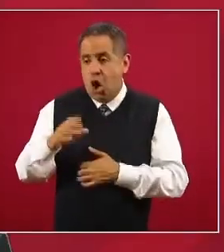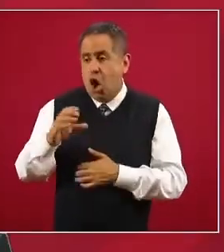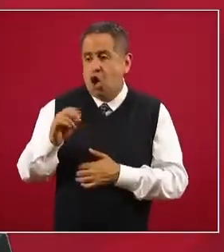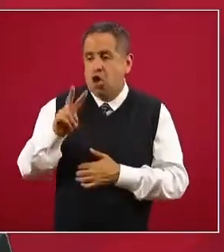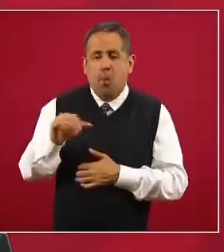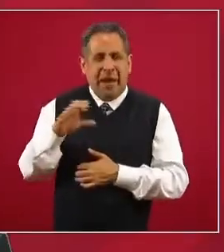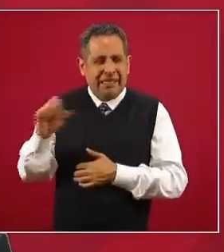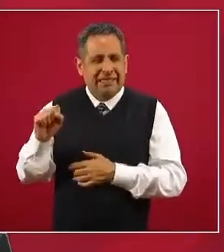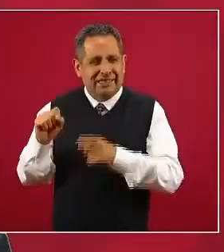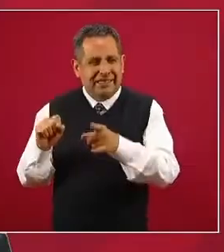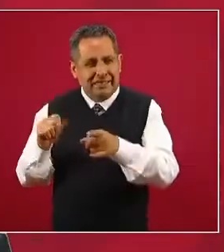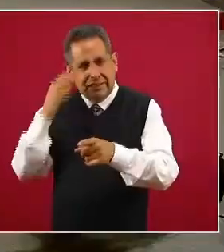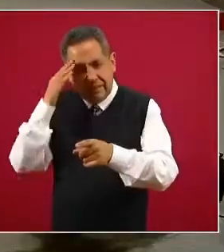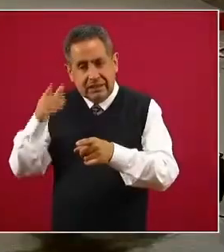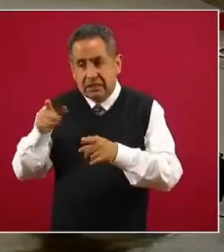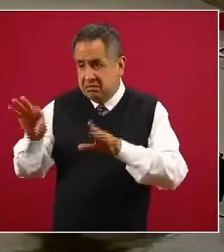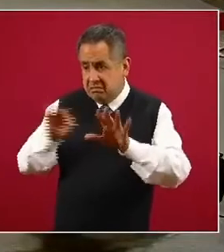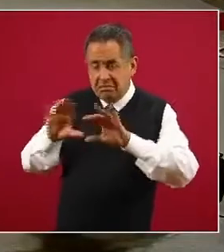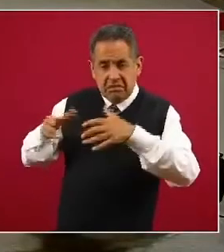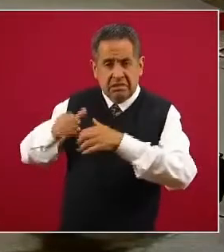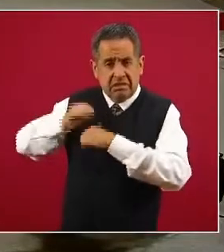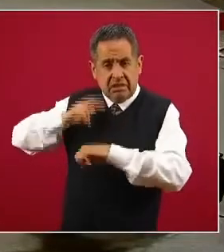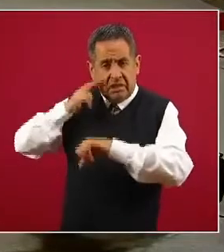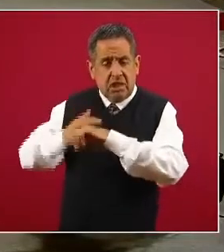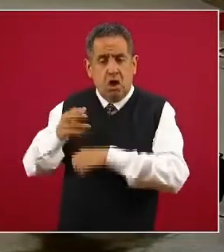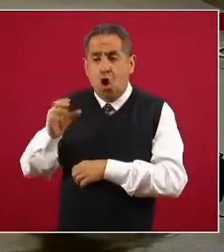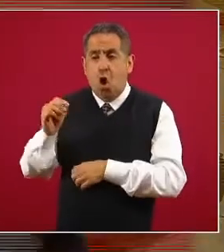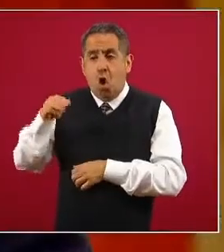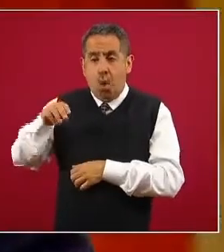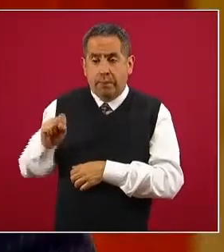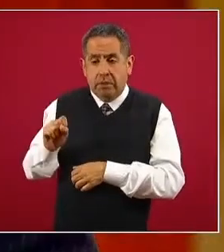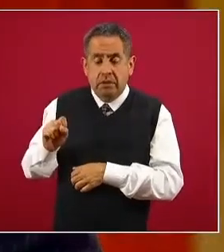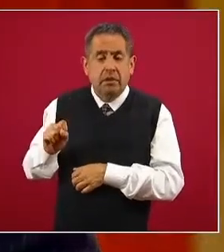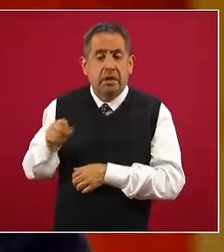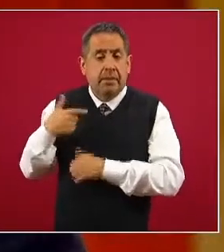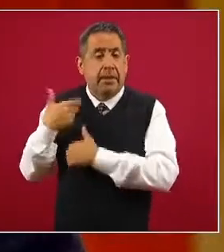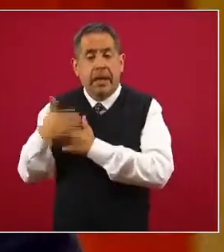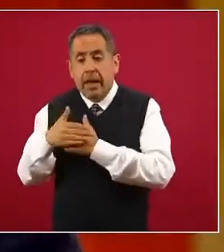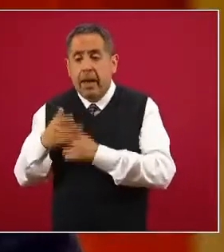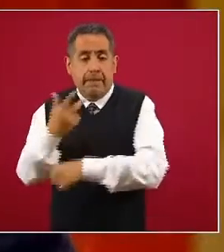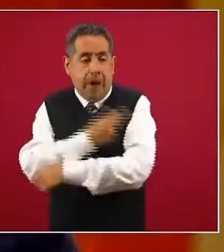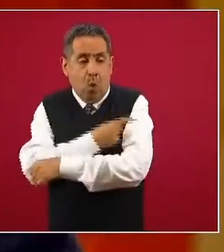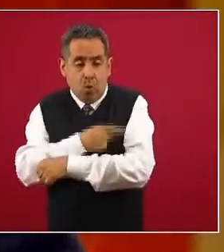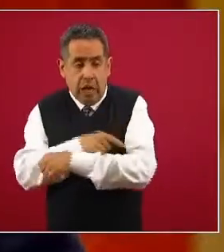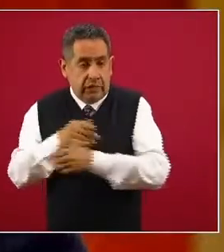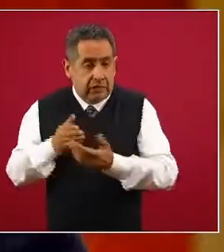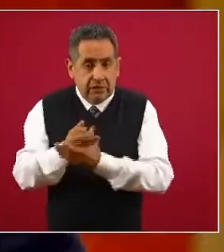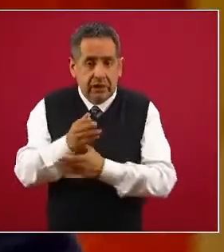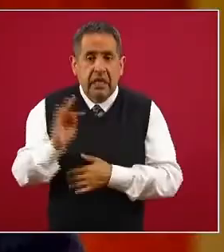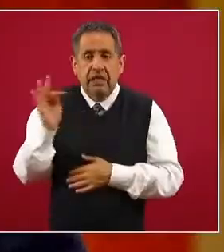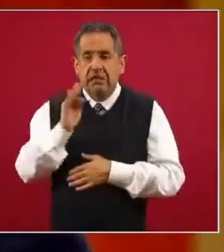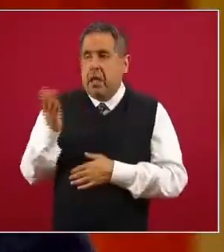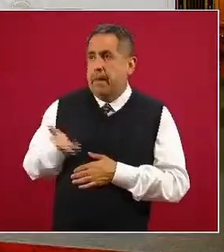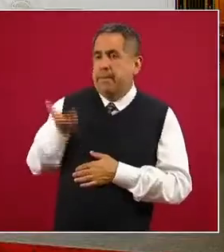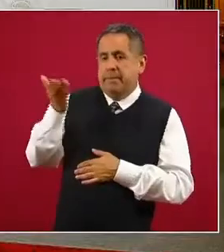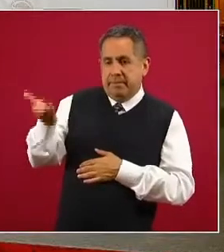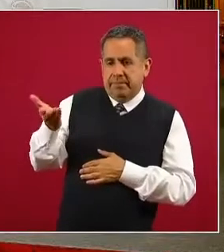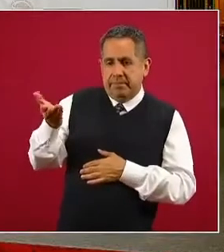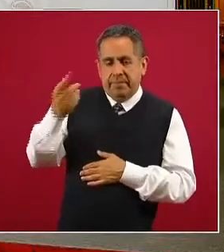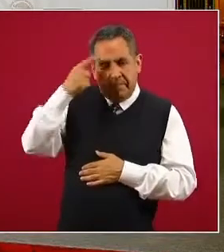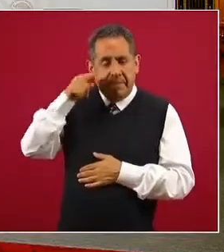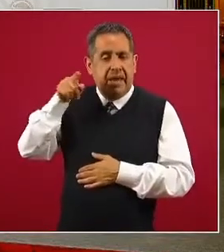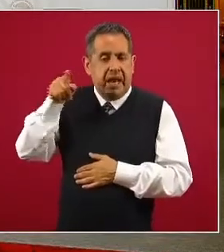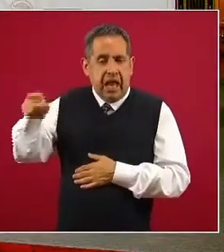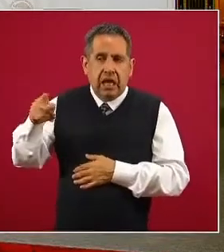el mecanismo organizado por la Organización Mundial de la Salud para el acceso a vacunas, se proponga que